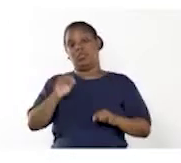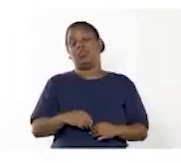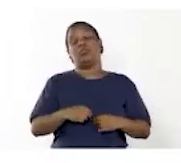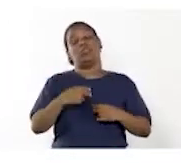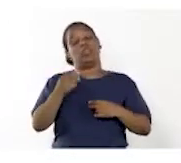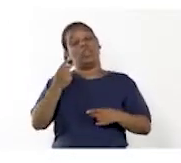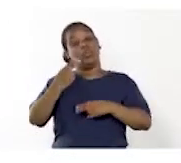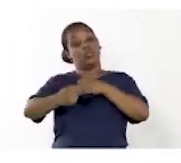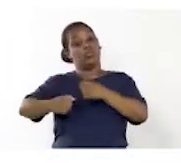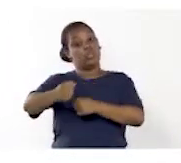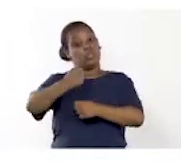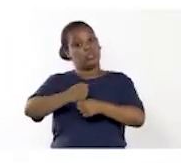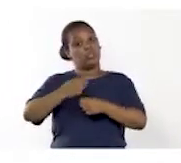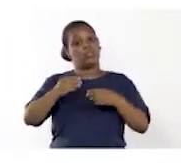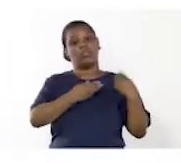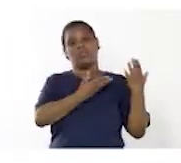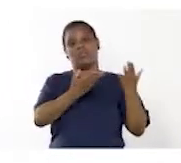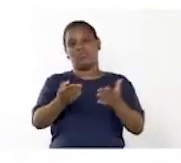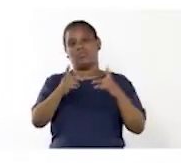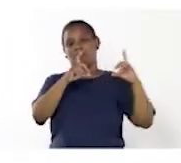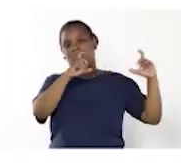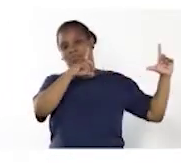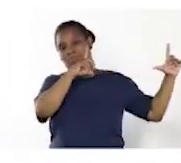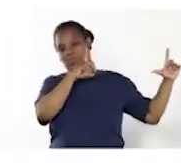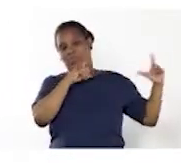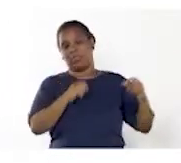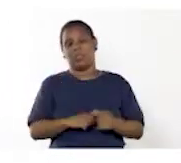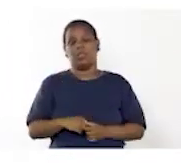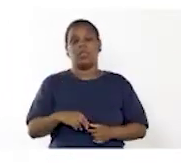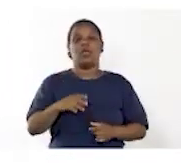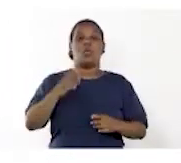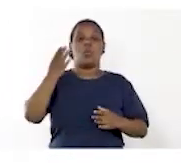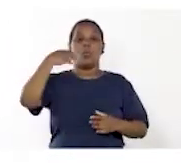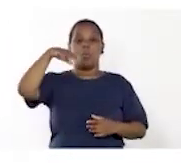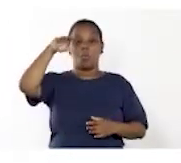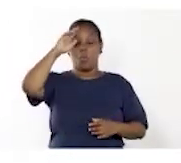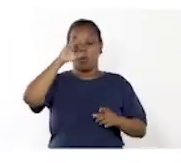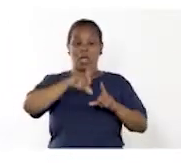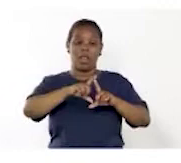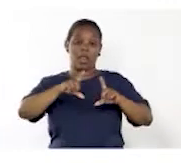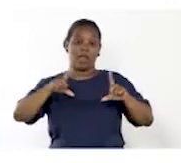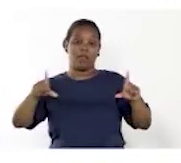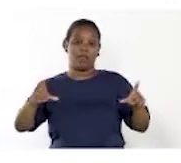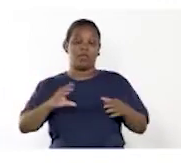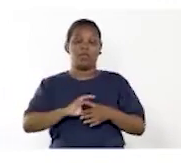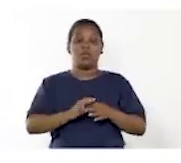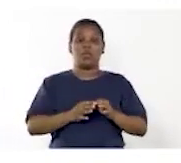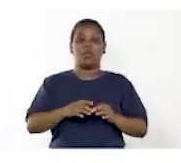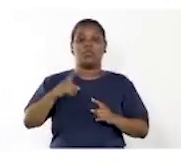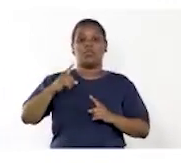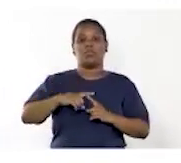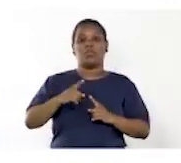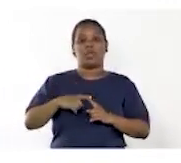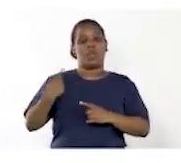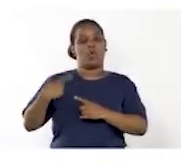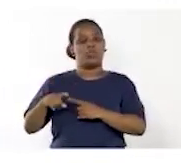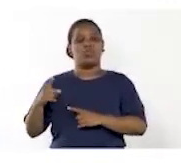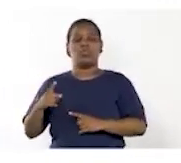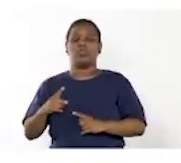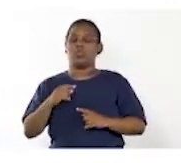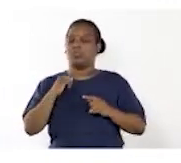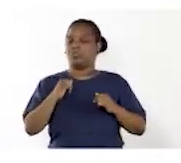brindando. Cuba en la faja geográfica tropical. ¿Es otro tema posible de trabajar? Bien, Cuba con